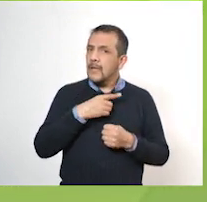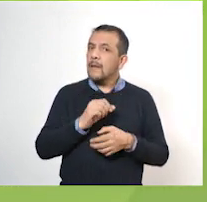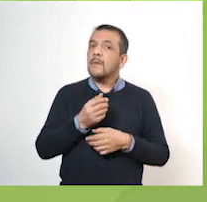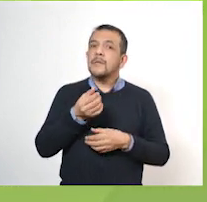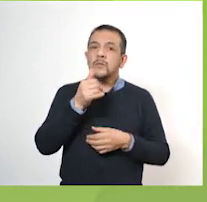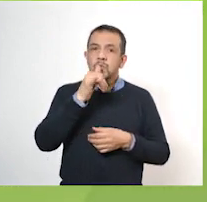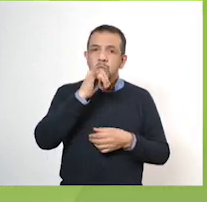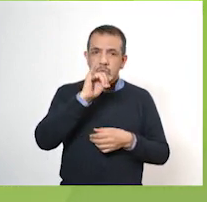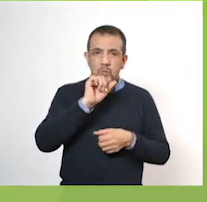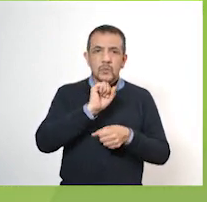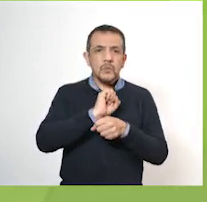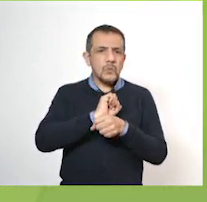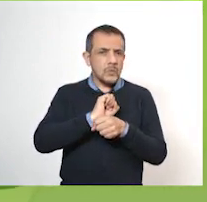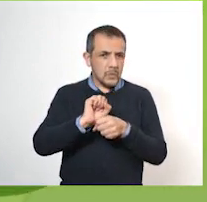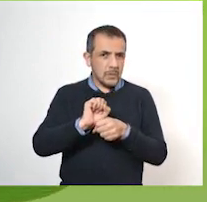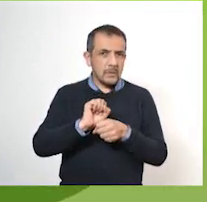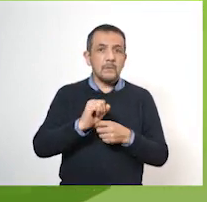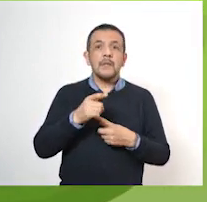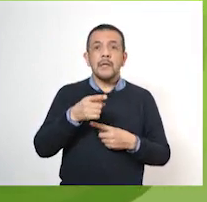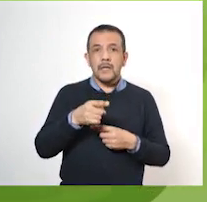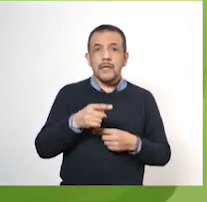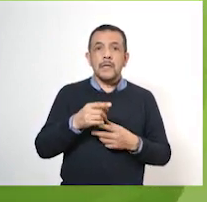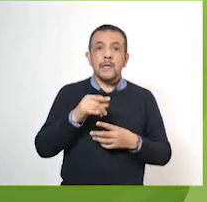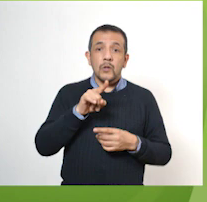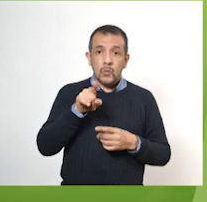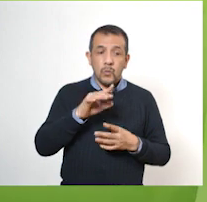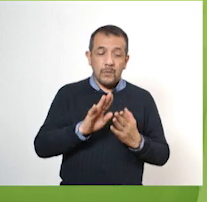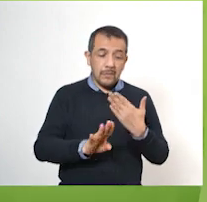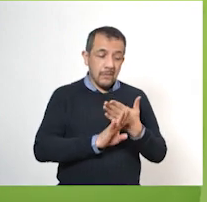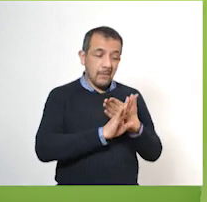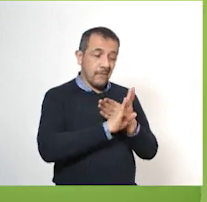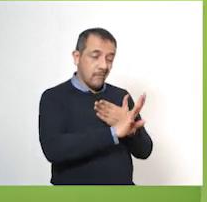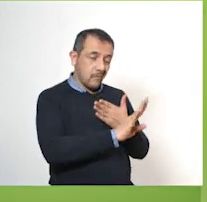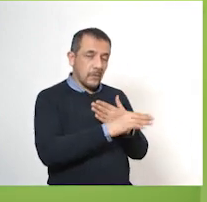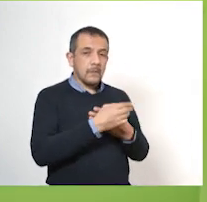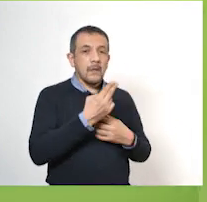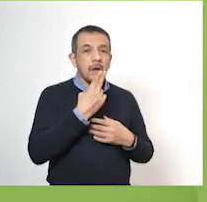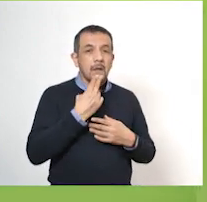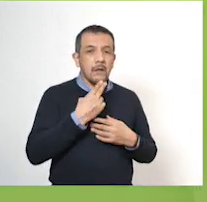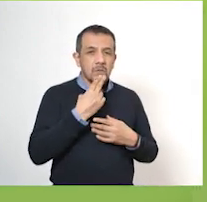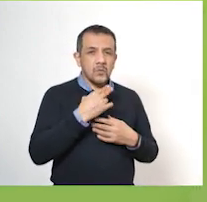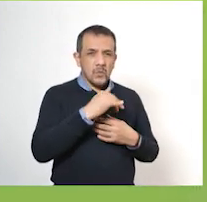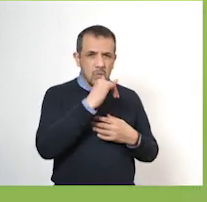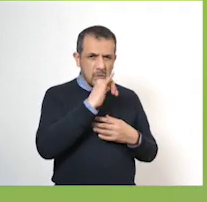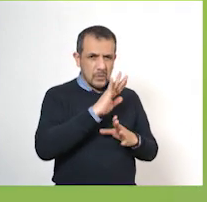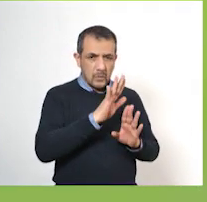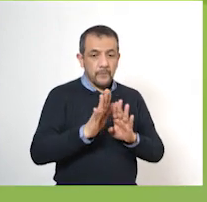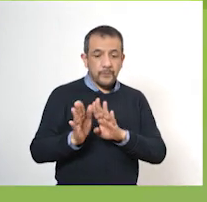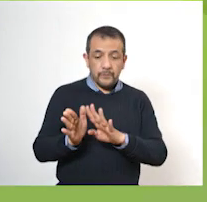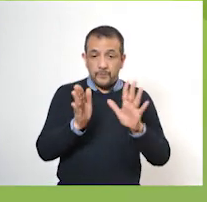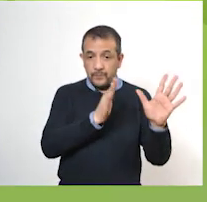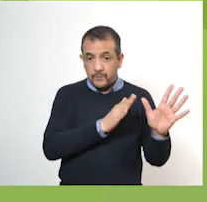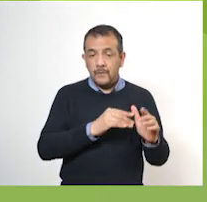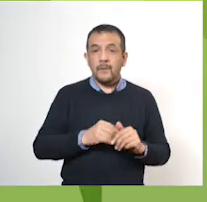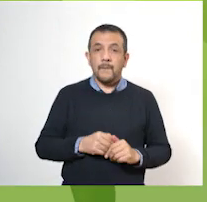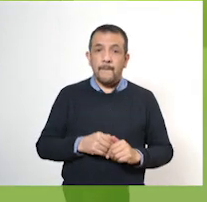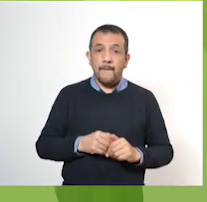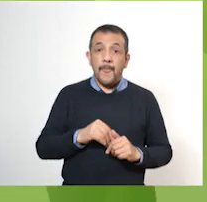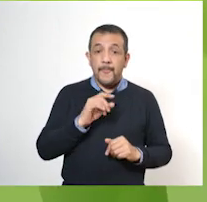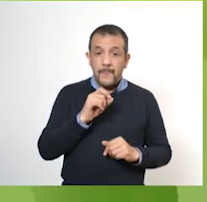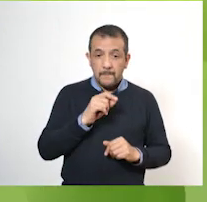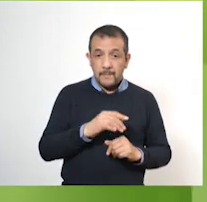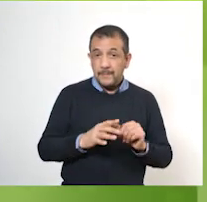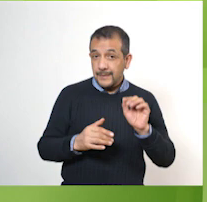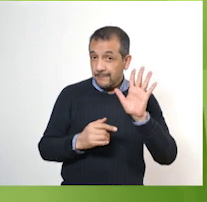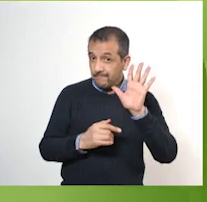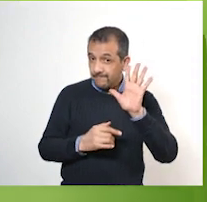Toma agua simple potable. Evita el consumo de bebidas con azúcar añadida. Que no le digan, que no le